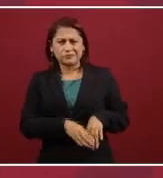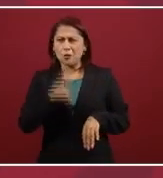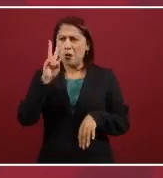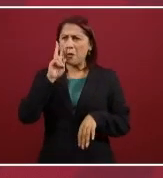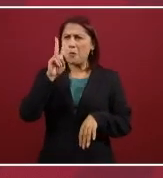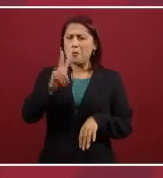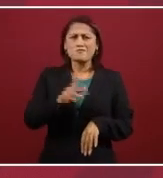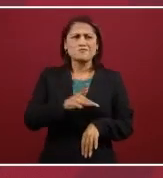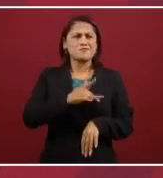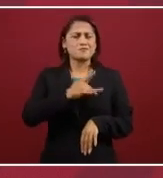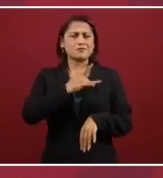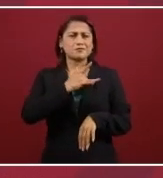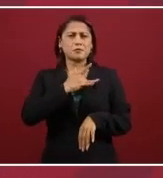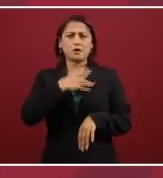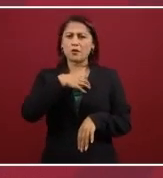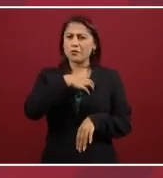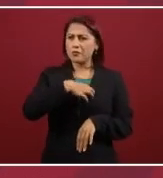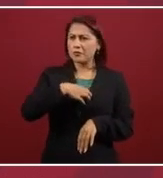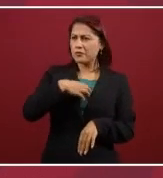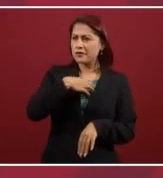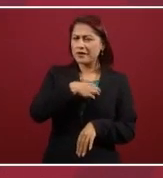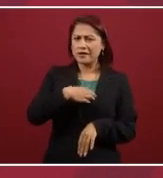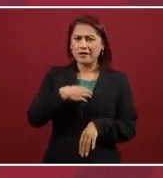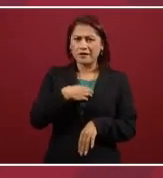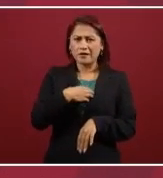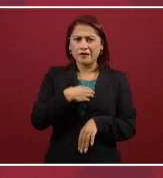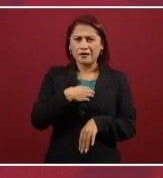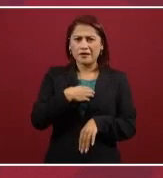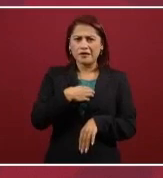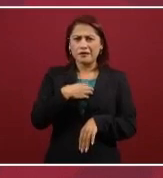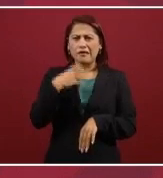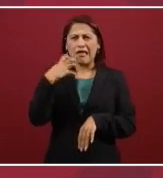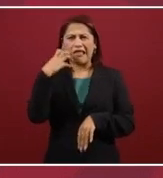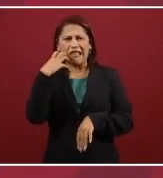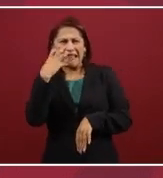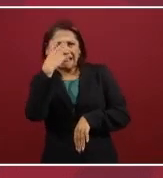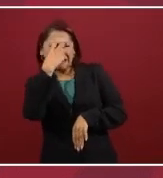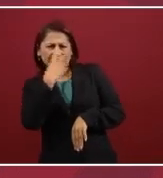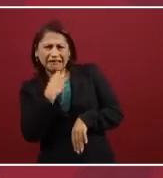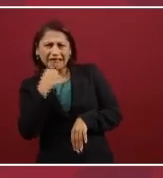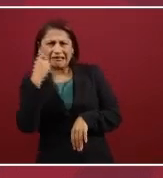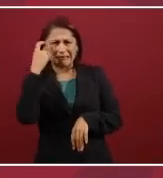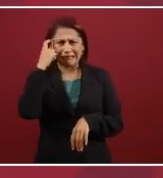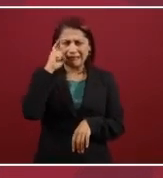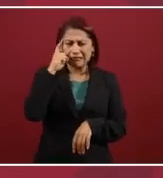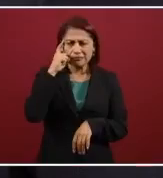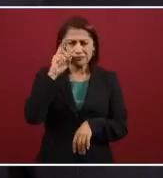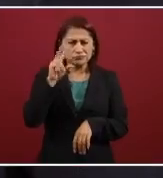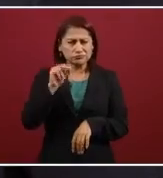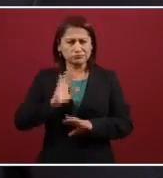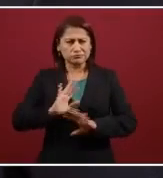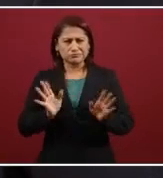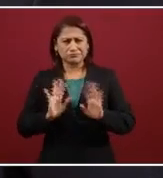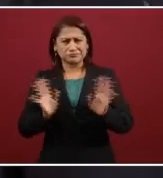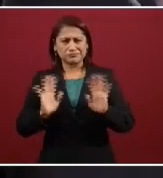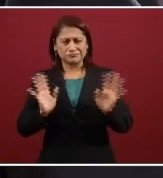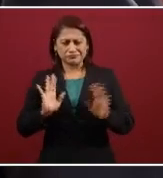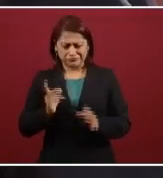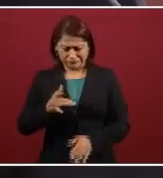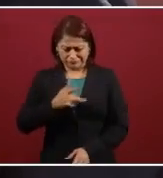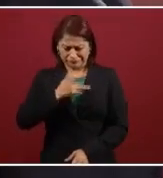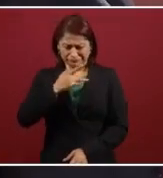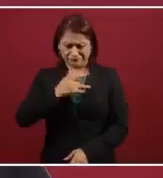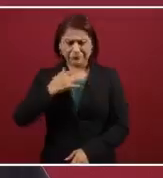sin amarguras, y estar feliz de servir al prójimo. Es una